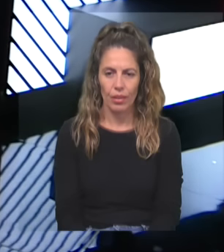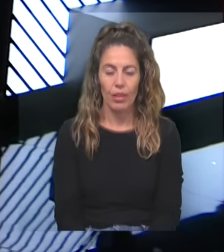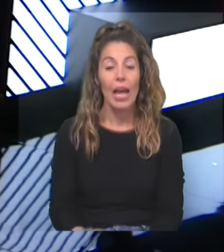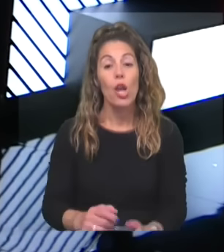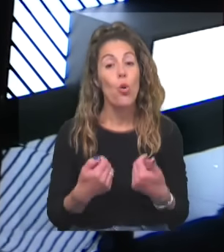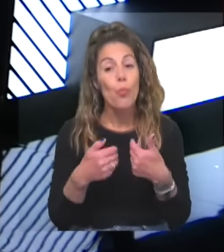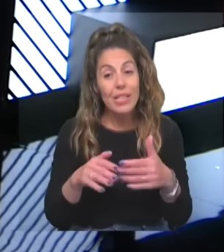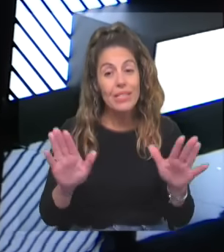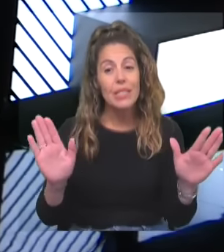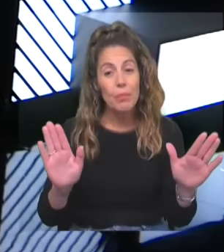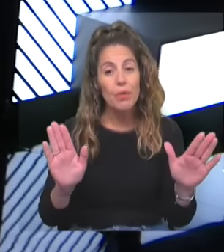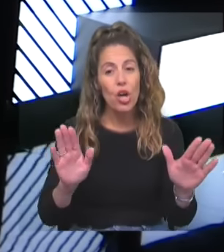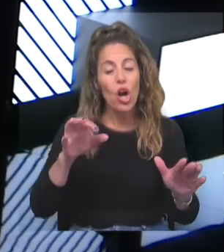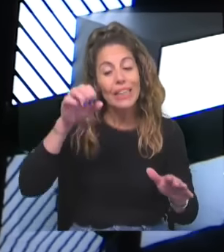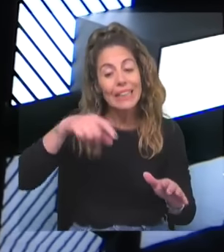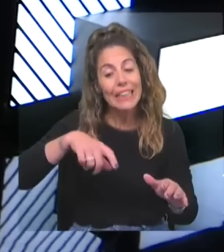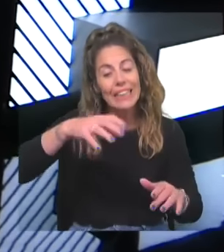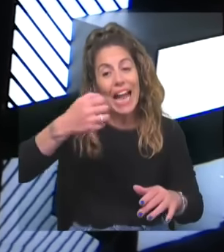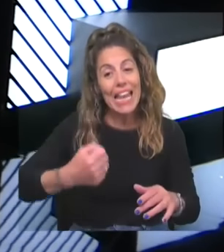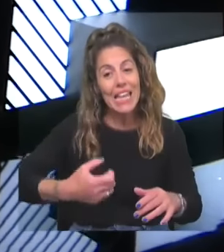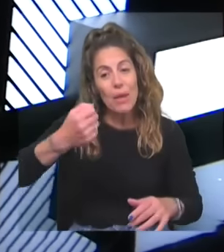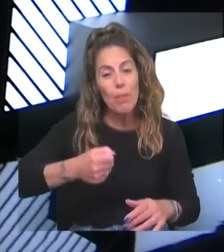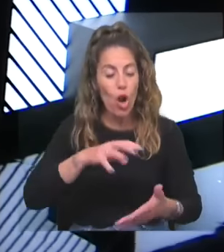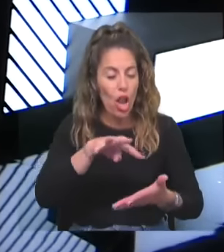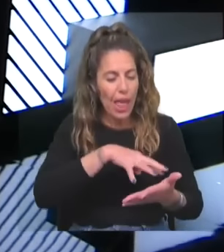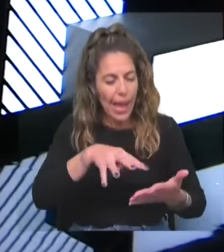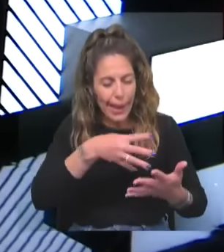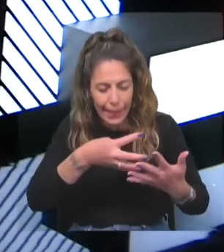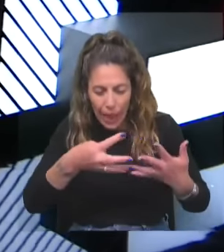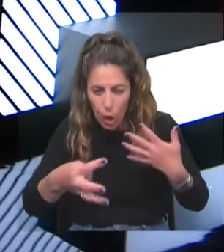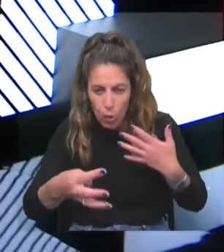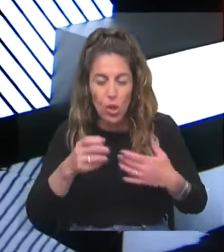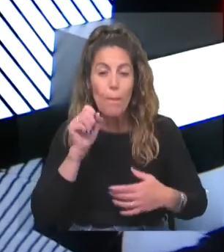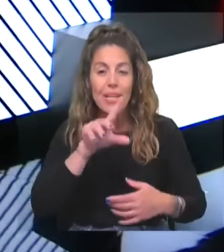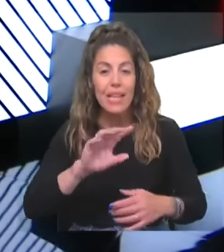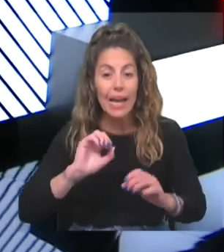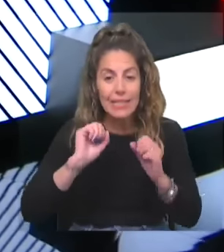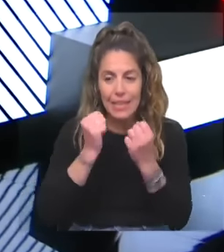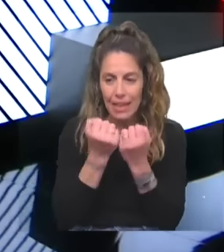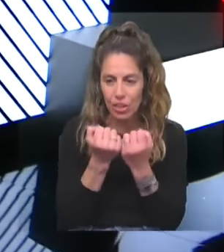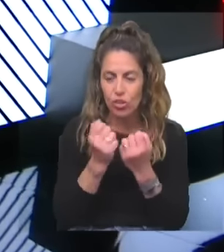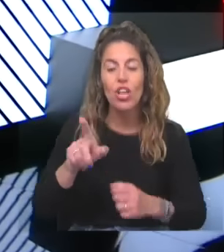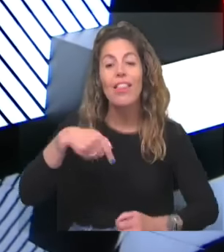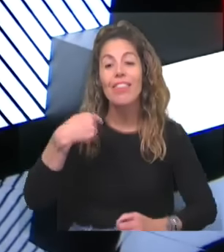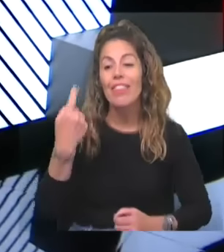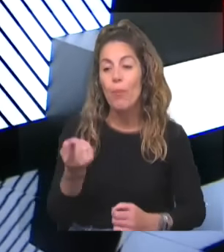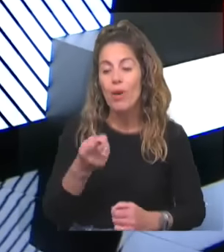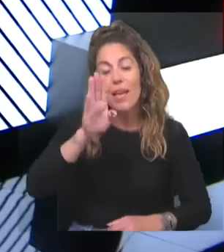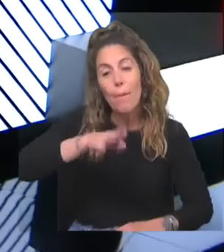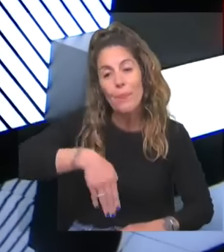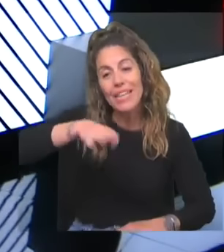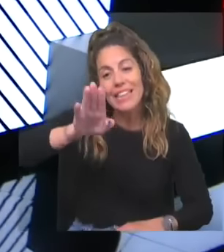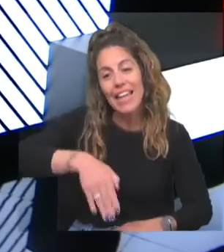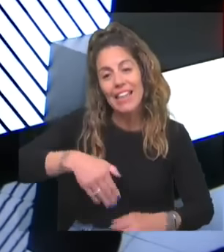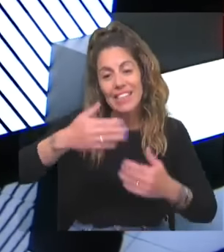En un principio fue la tinta limón. Leer a trasluz los mensajes cifrados. Luego, pintadas en las